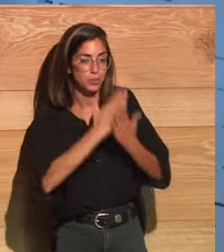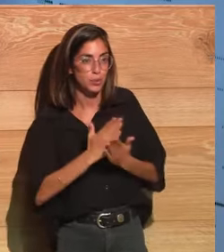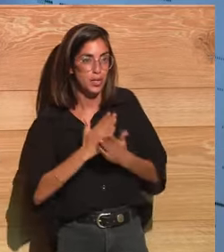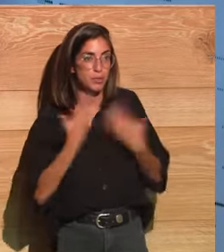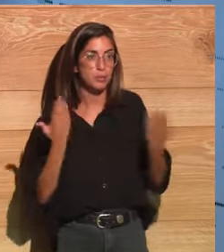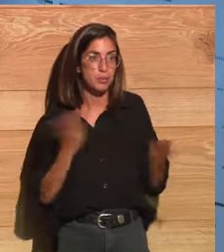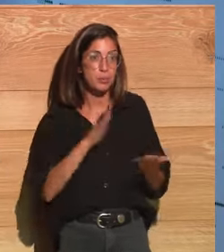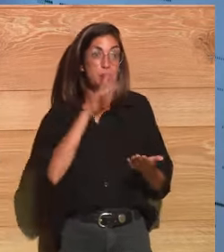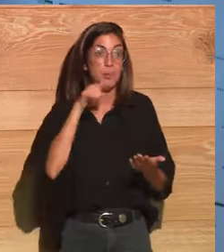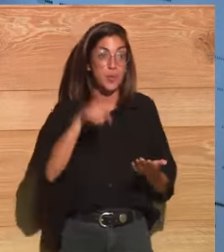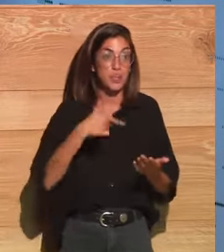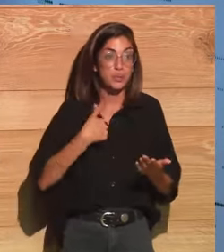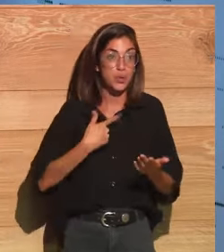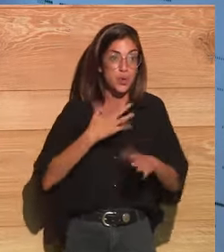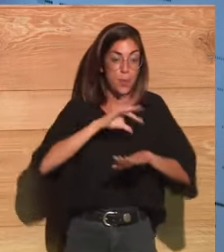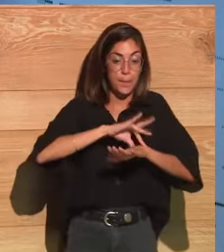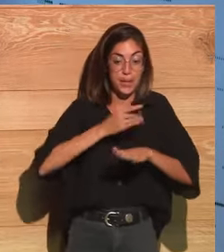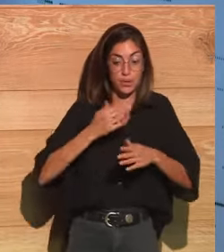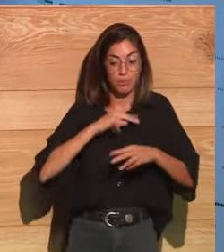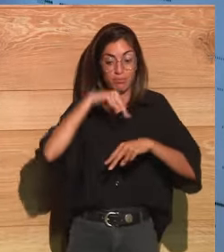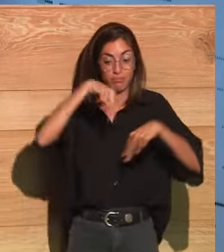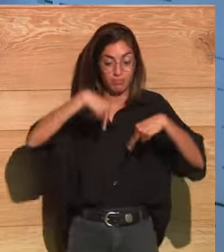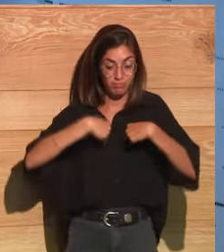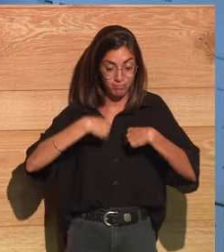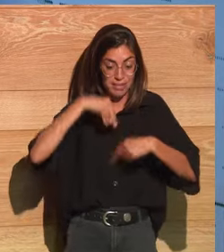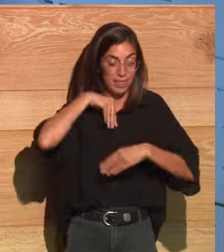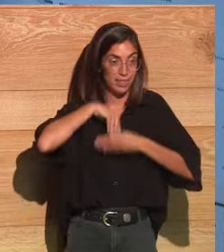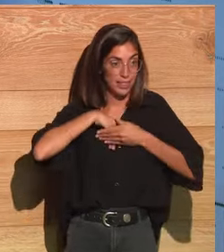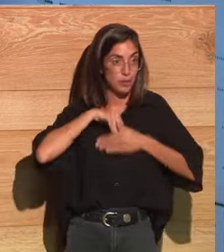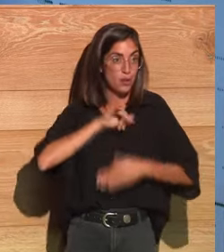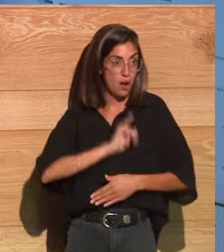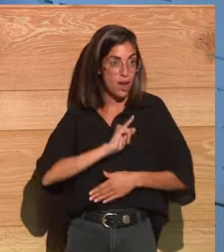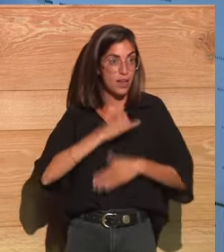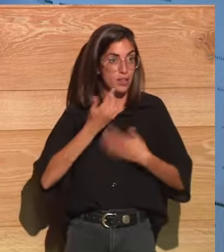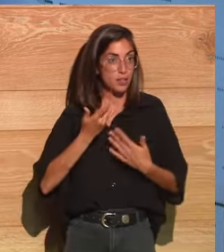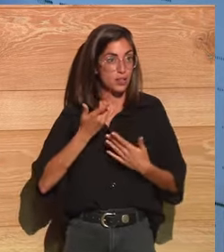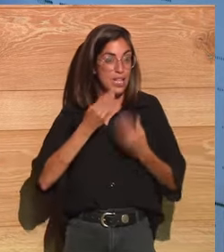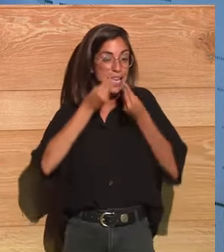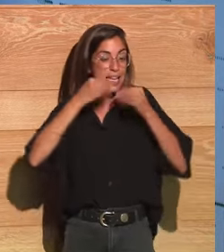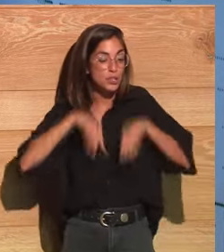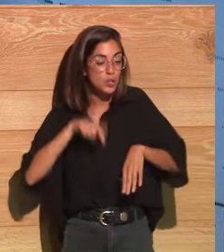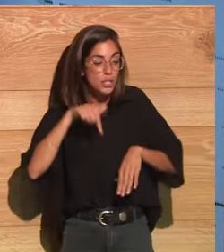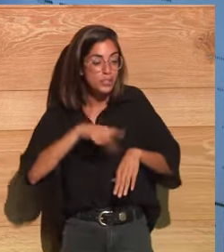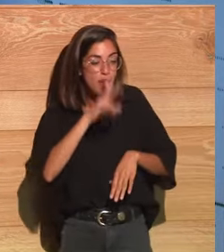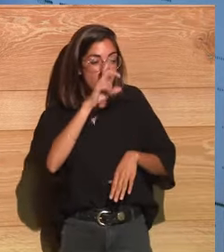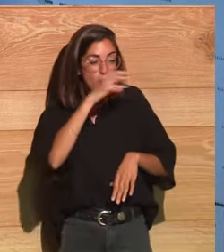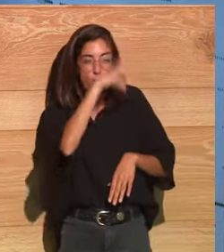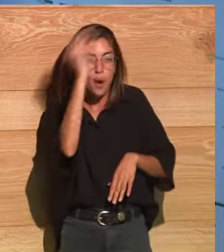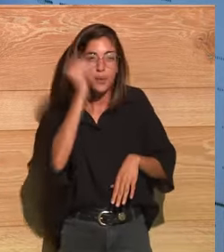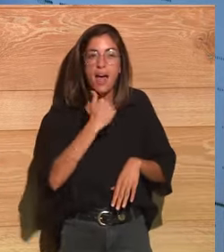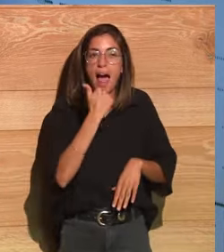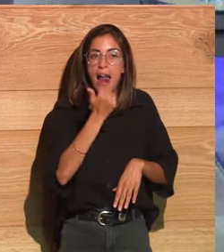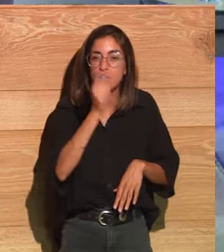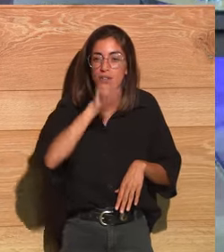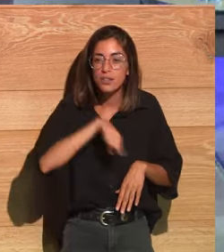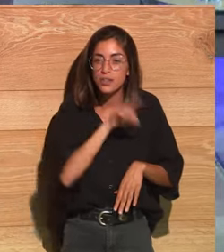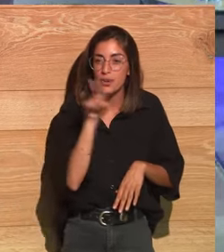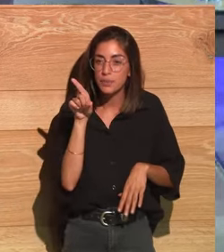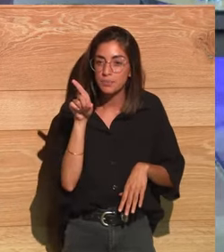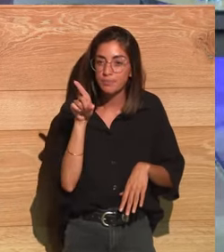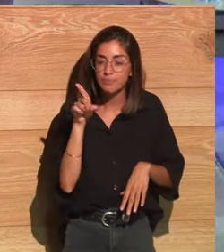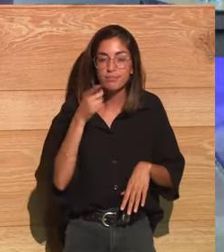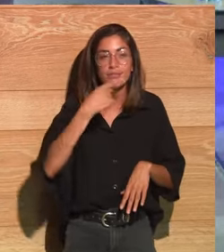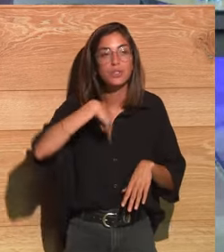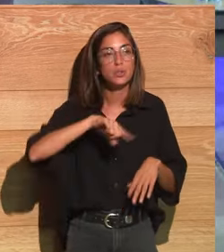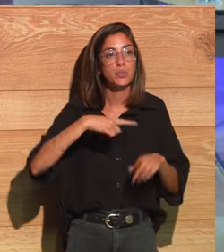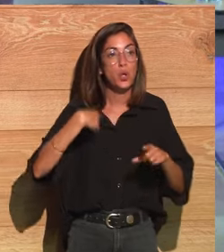dejé el médico que tengo dentro y que soy yo, y digo, ¿y en esta historia no nos estamos olvidando de algo? Digo, ¿dónde encajamos lo